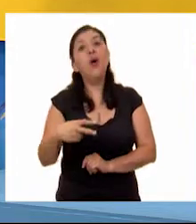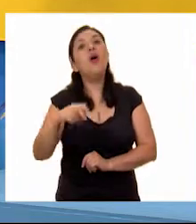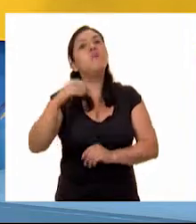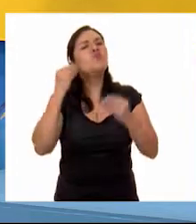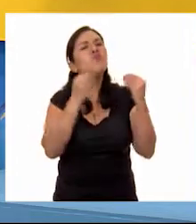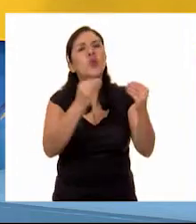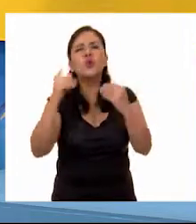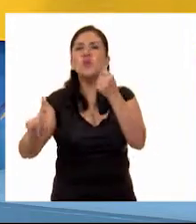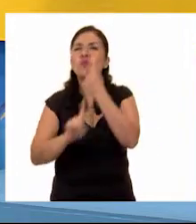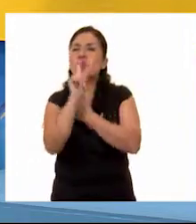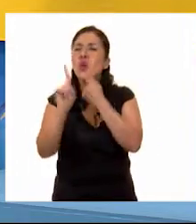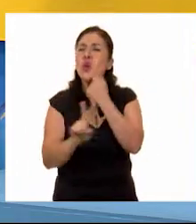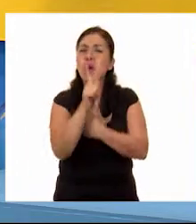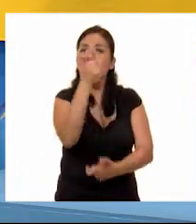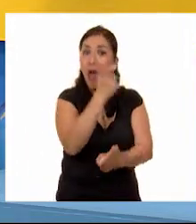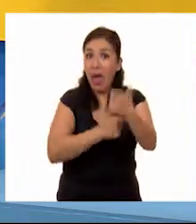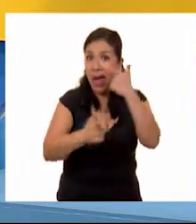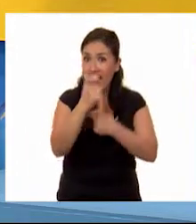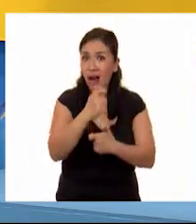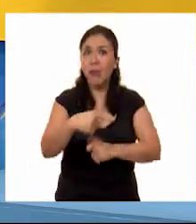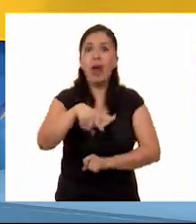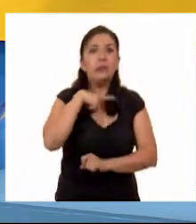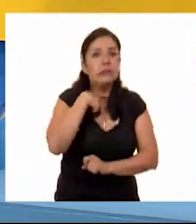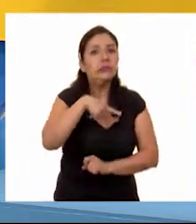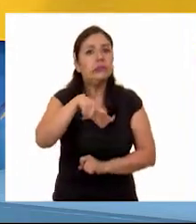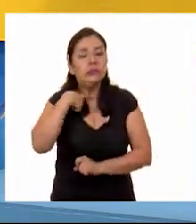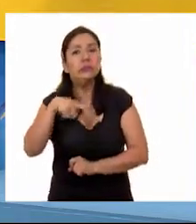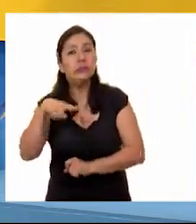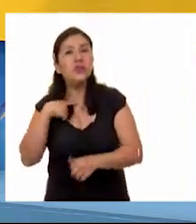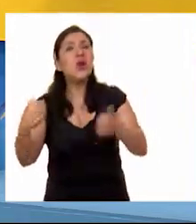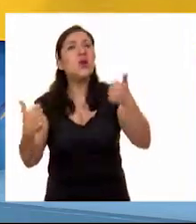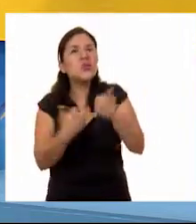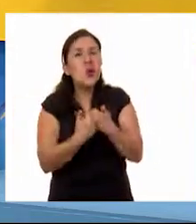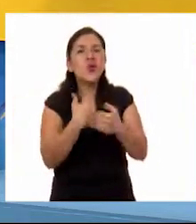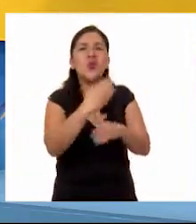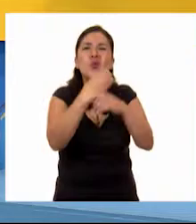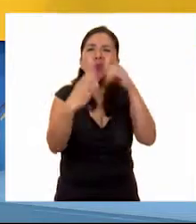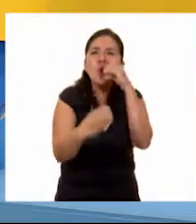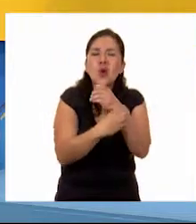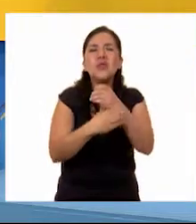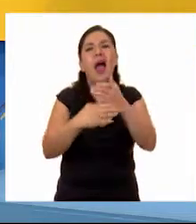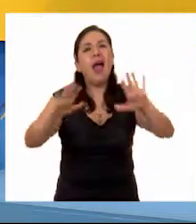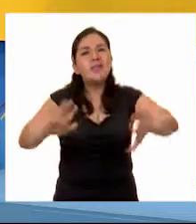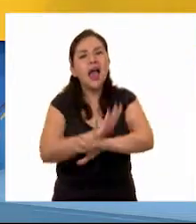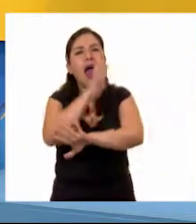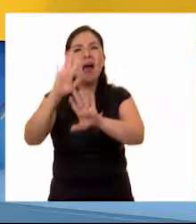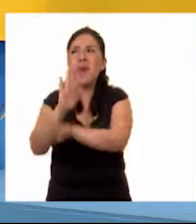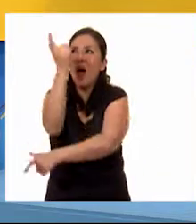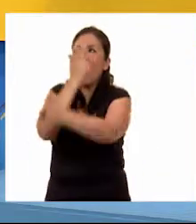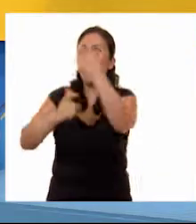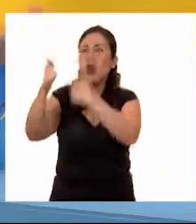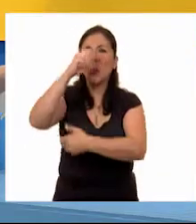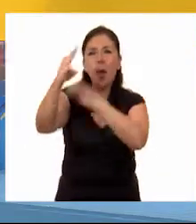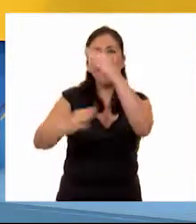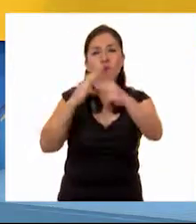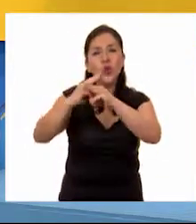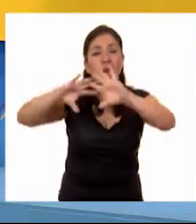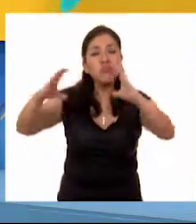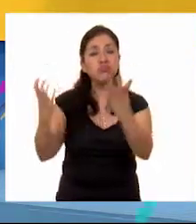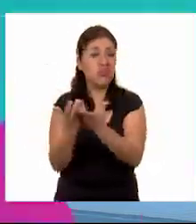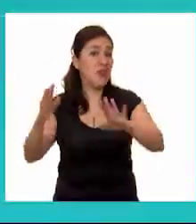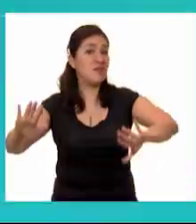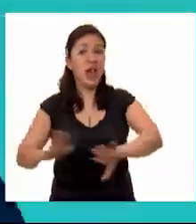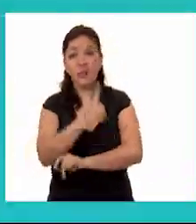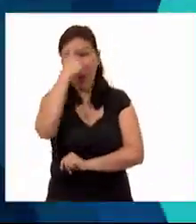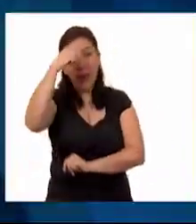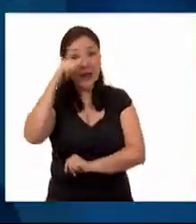de crisis económicas, varias, que en combinación con ciertos cambios en el modelo económico mundial, transformaron para siempre el rumbo